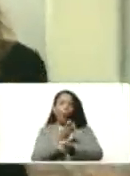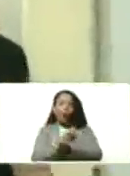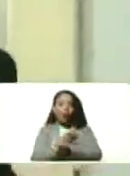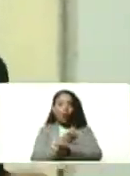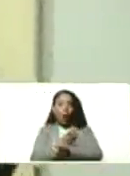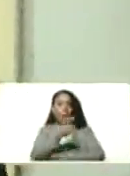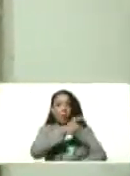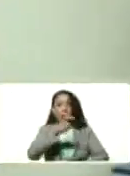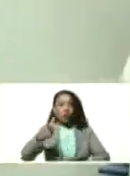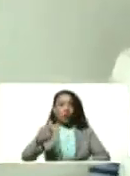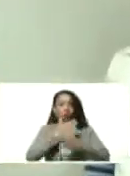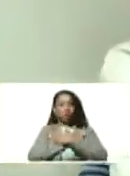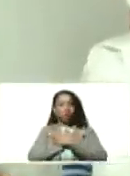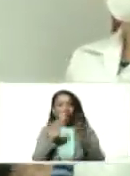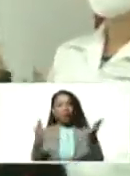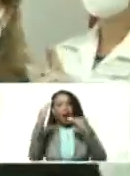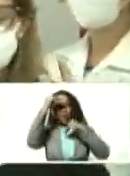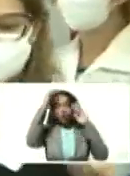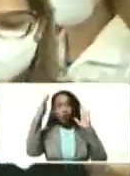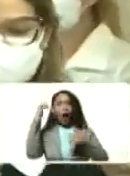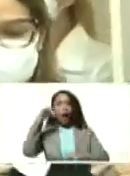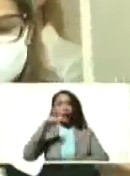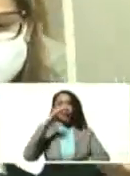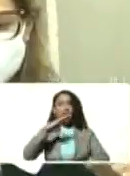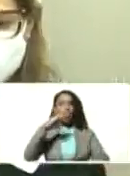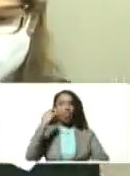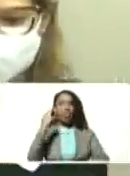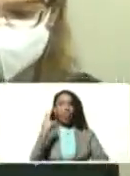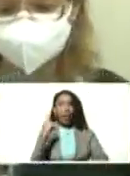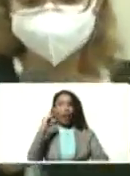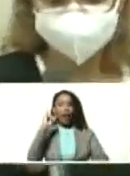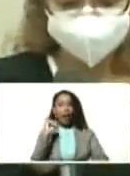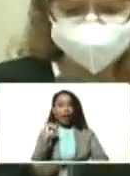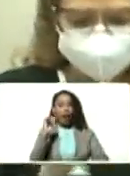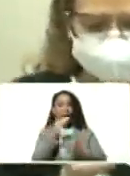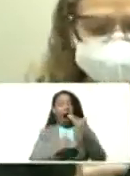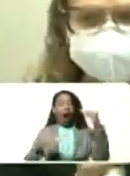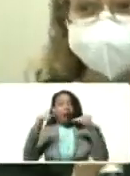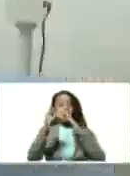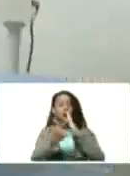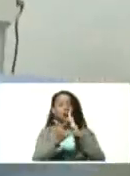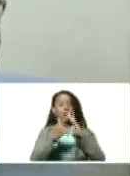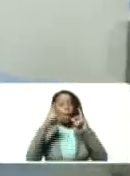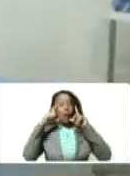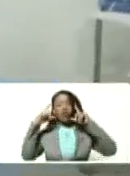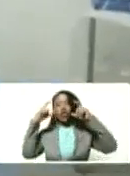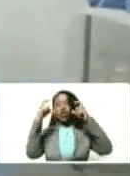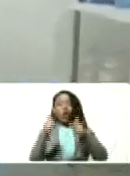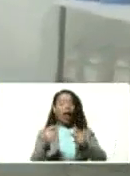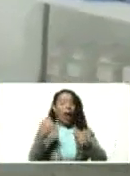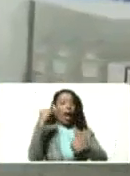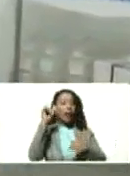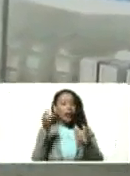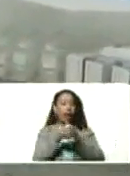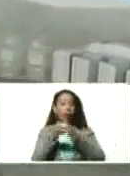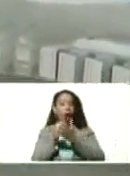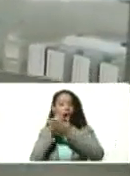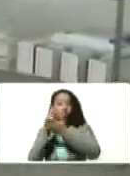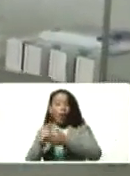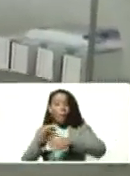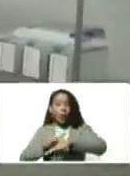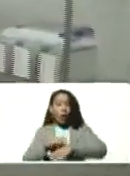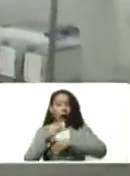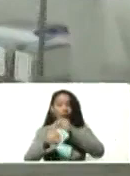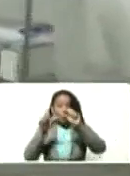atender. Dariela, este saludo, CDI cuenta Dariela. Con un centro de alta tecnología donde hay equipos para que ayudan a los médicos a hacer